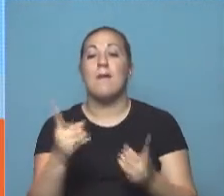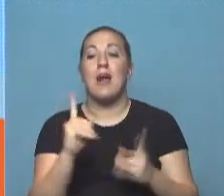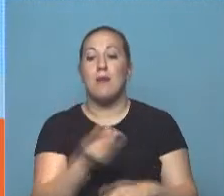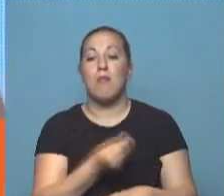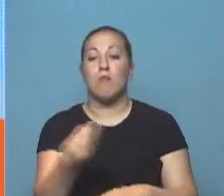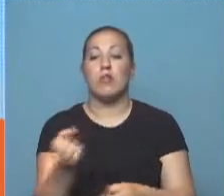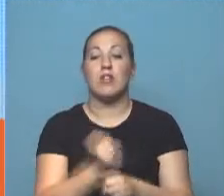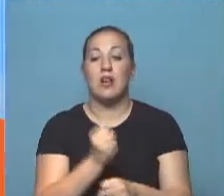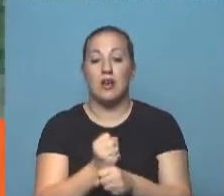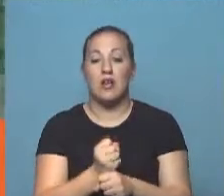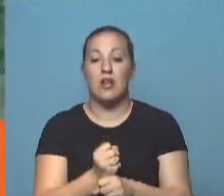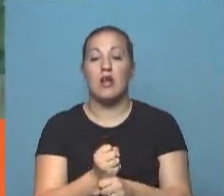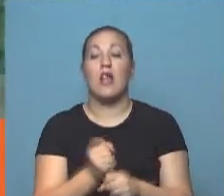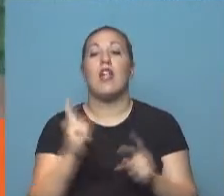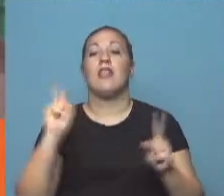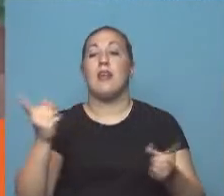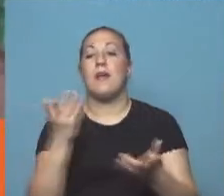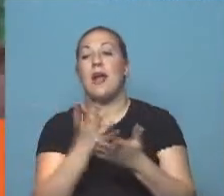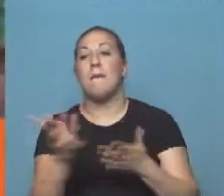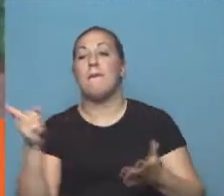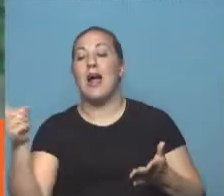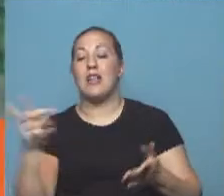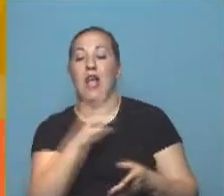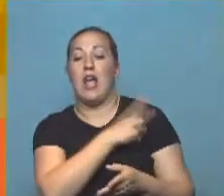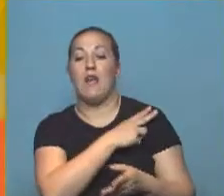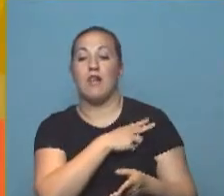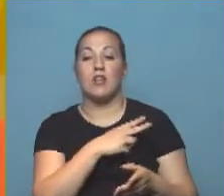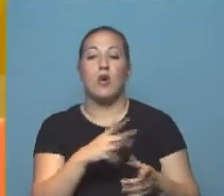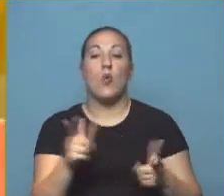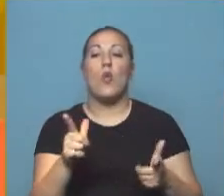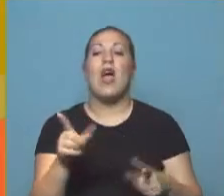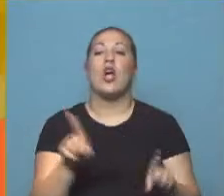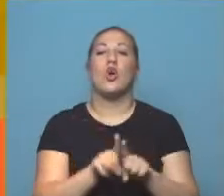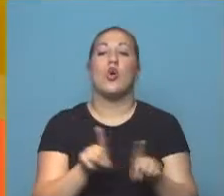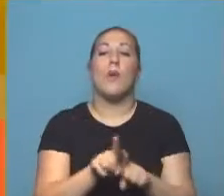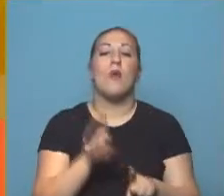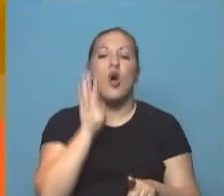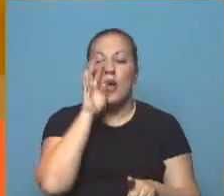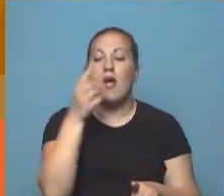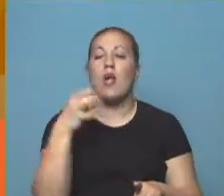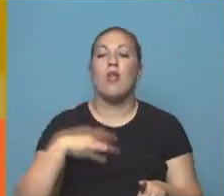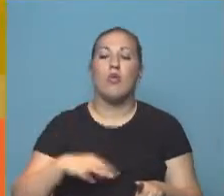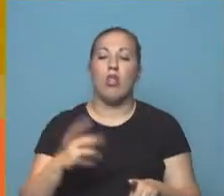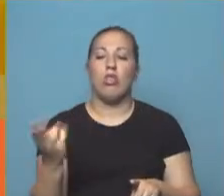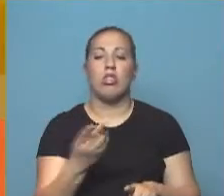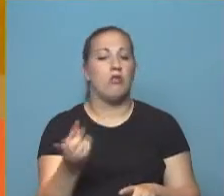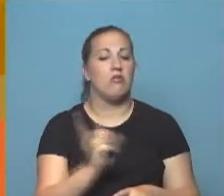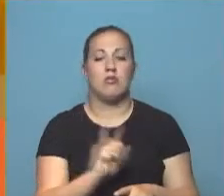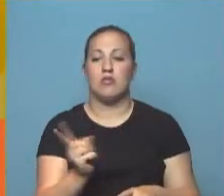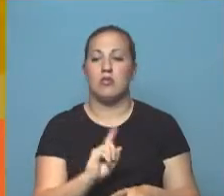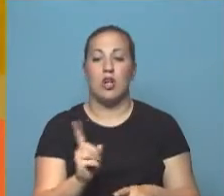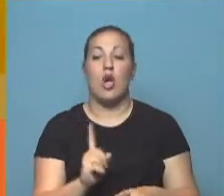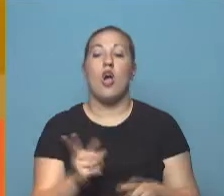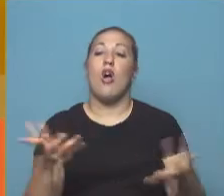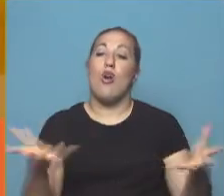y hay una exención de cargas patronales que la paga el Estado. O sea, en concreto, no hay precarización de ningún tipo, no hay pérdida de derecho de ningún tipo. Se fomenta tanto a